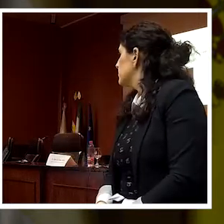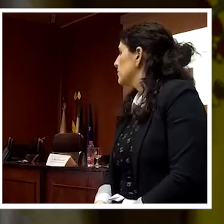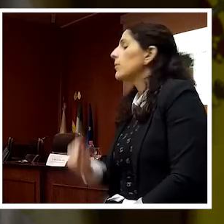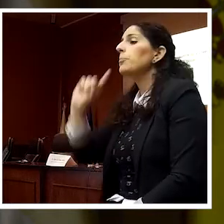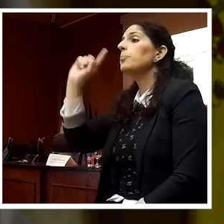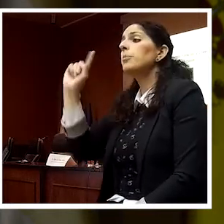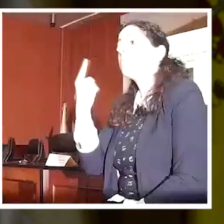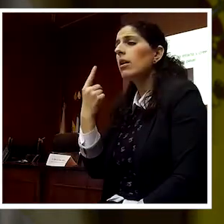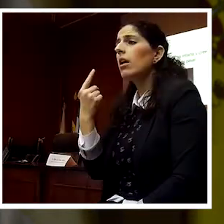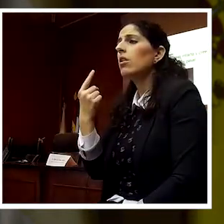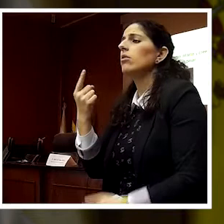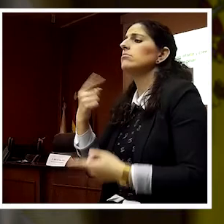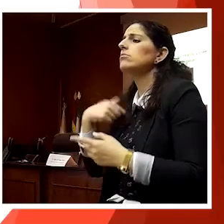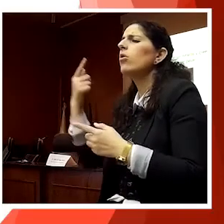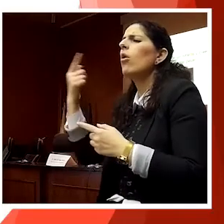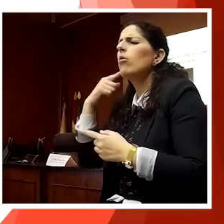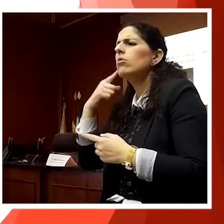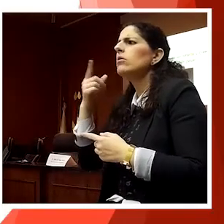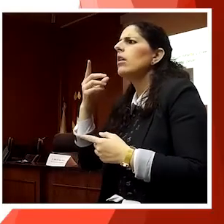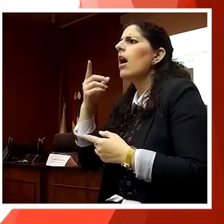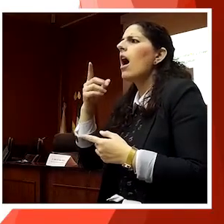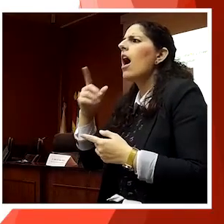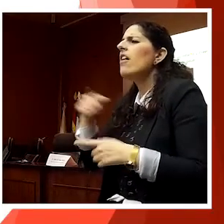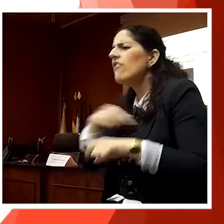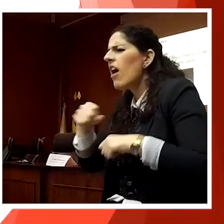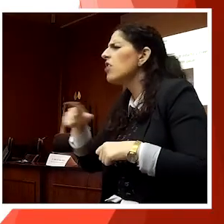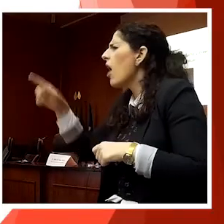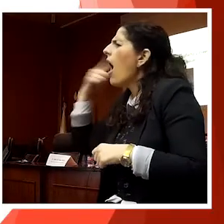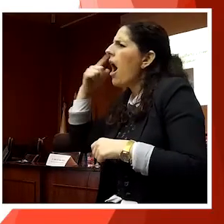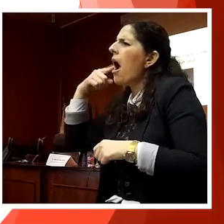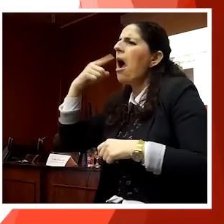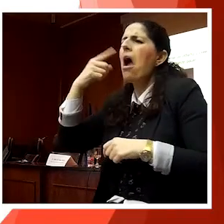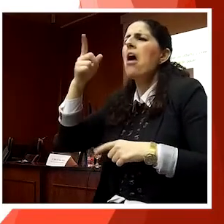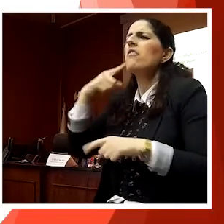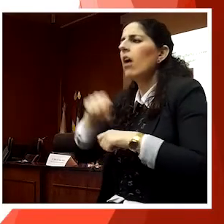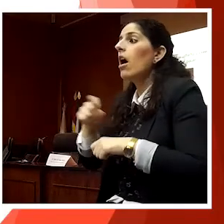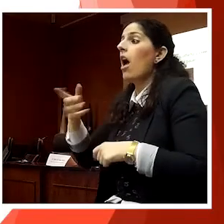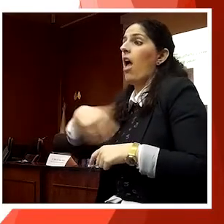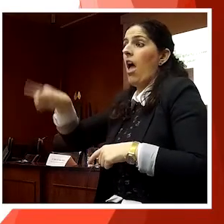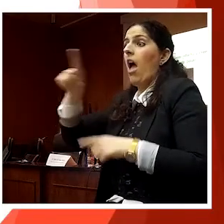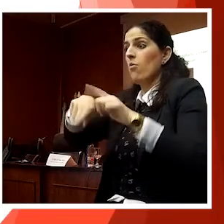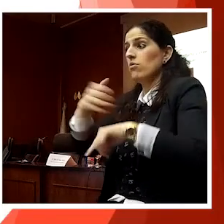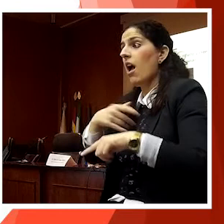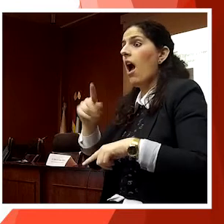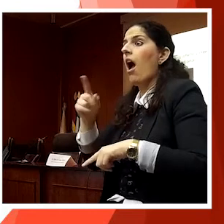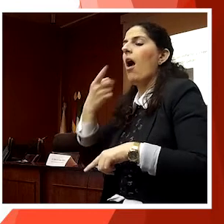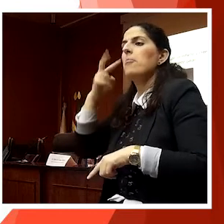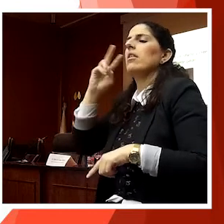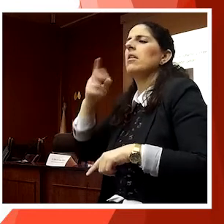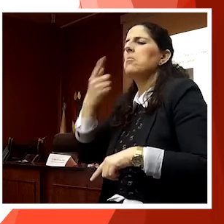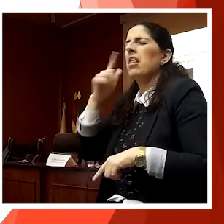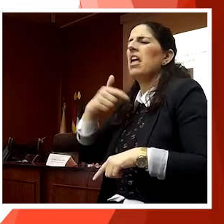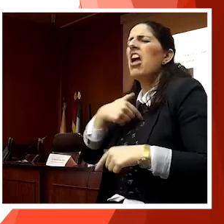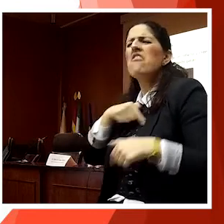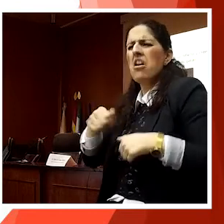Lo primero de todo es que cuando se oye hablar del infarto, hasta que no has tenido uno, algunos que tenéis esa mala experiencia, pues parece que esto no va